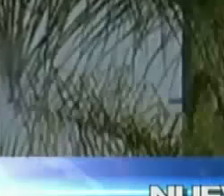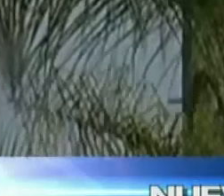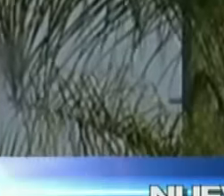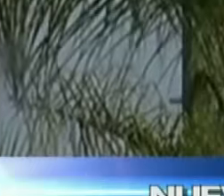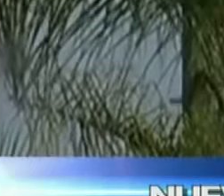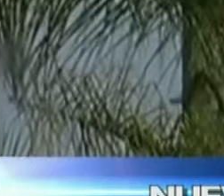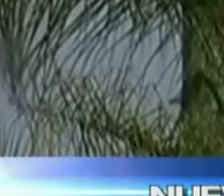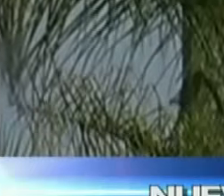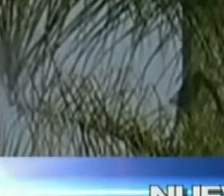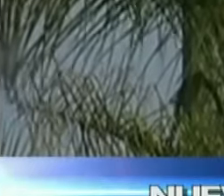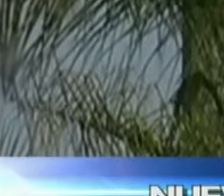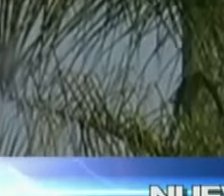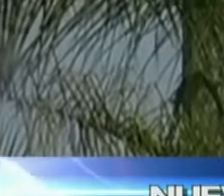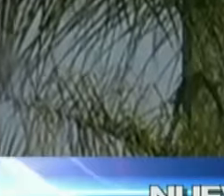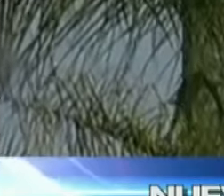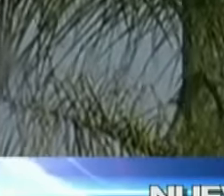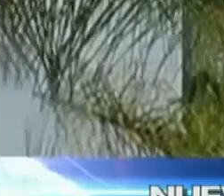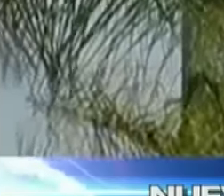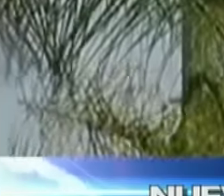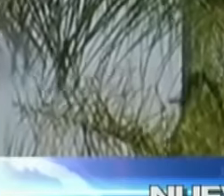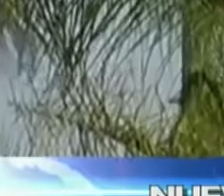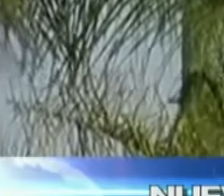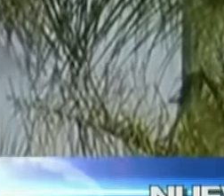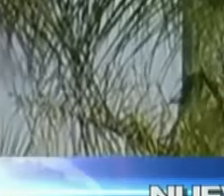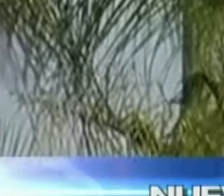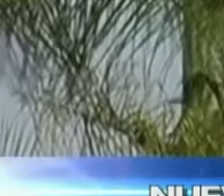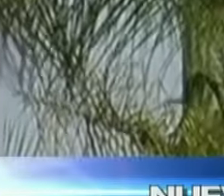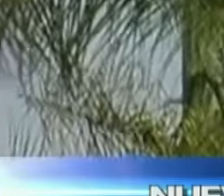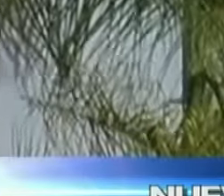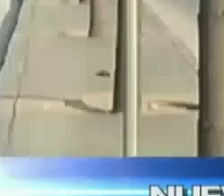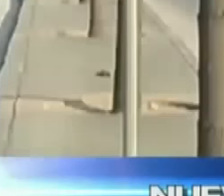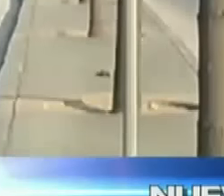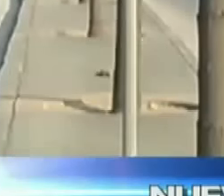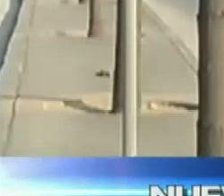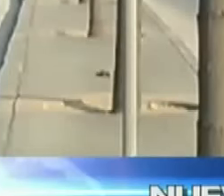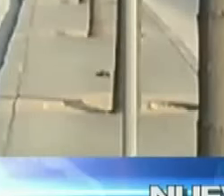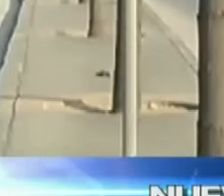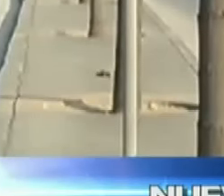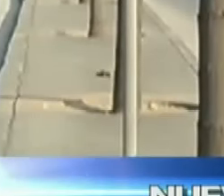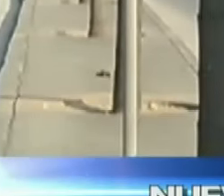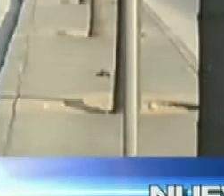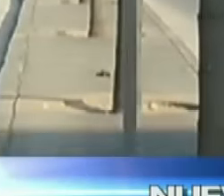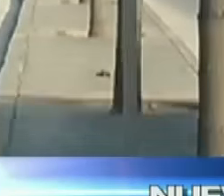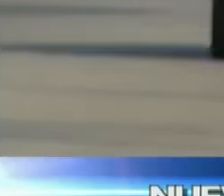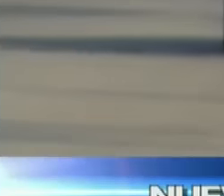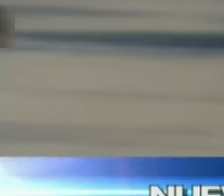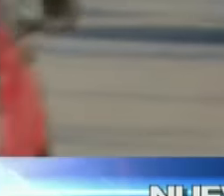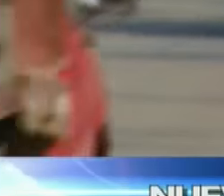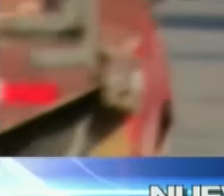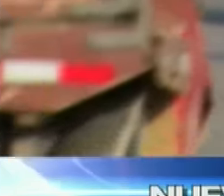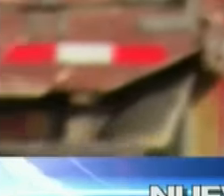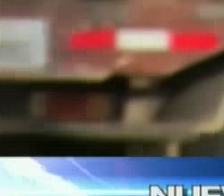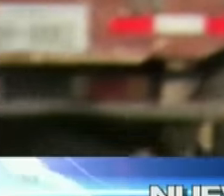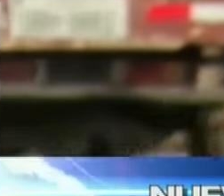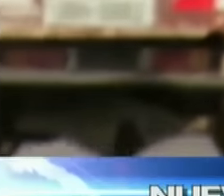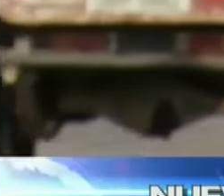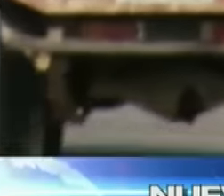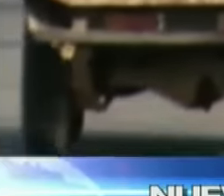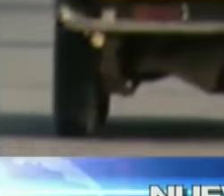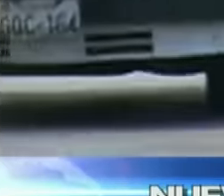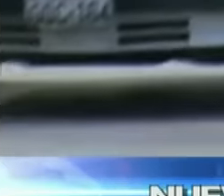Además, nuevos radares serán colocados en la autopista Terminal Terrestre Pascuales, ubicada al norte del puerto